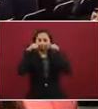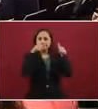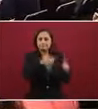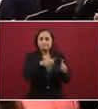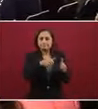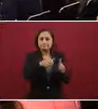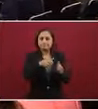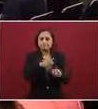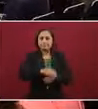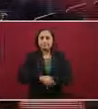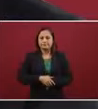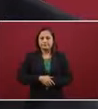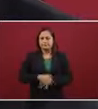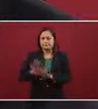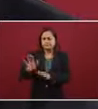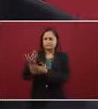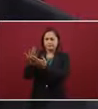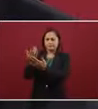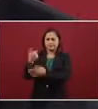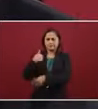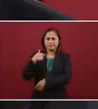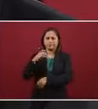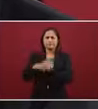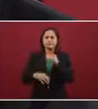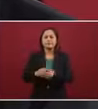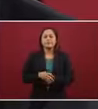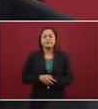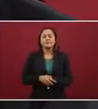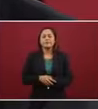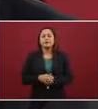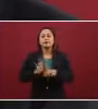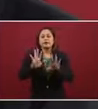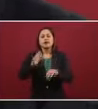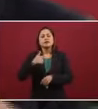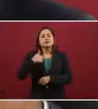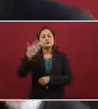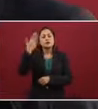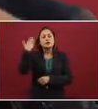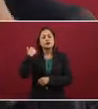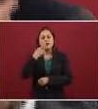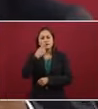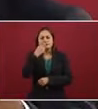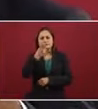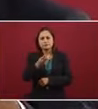que termine, lo que decía yo de que